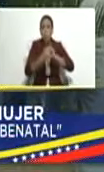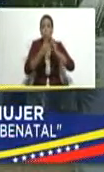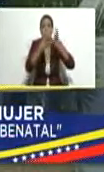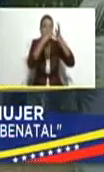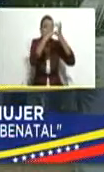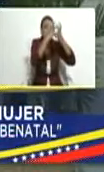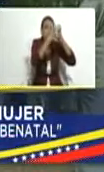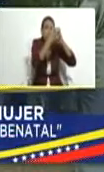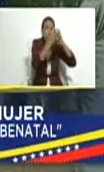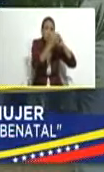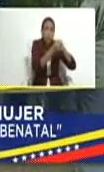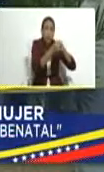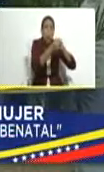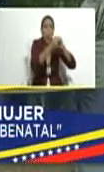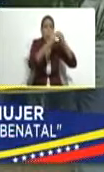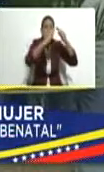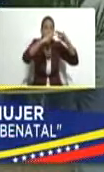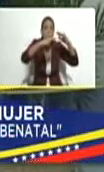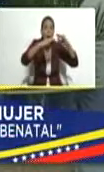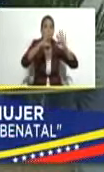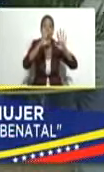Y gracias a esta rehabilitación,